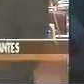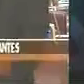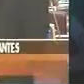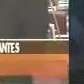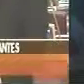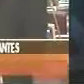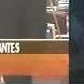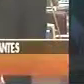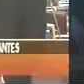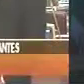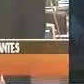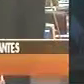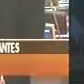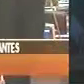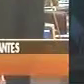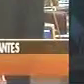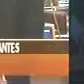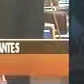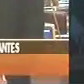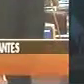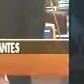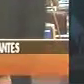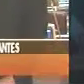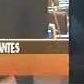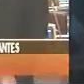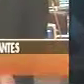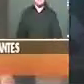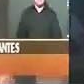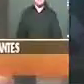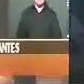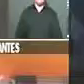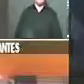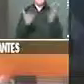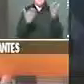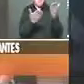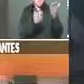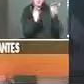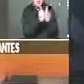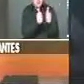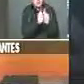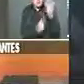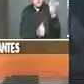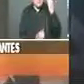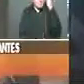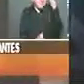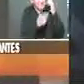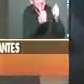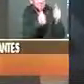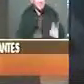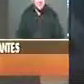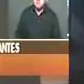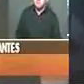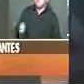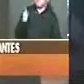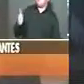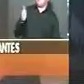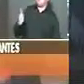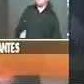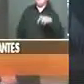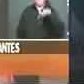En directo, Canal Institucional y Canal Congreso, Álvaro Hernán Prada nos acompaña hasta ahora en el Centro Democrático. Congresista, ¿cómo le ha ido? Bien,